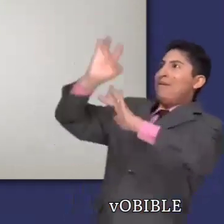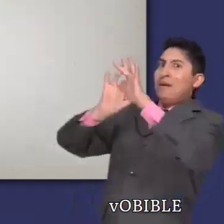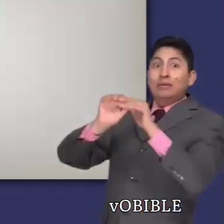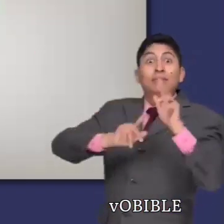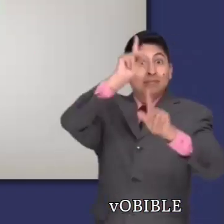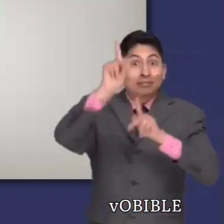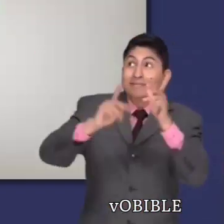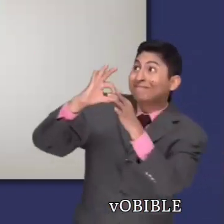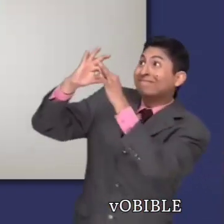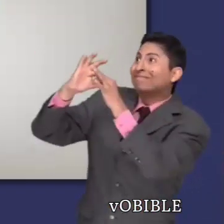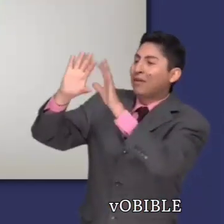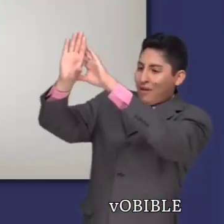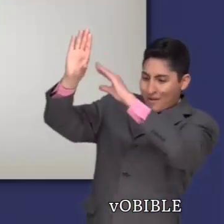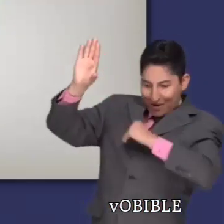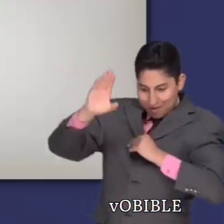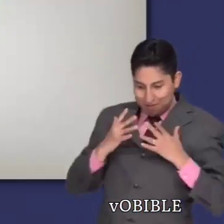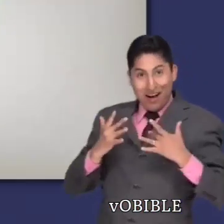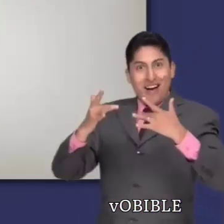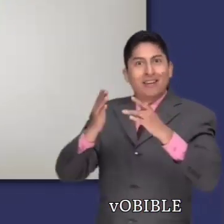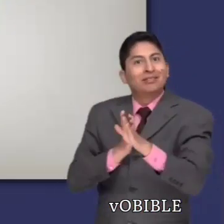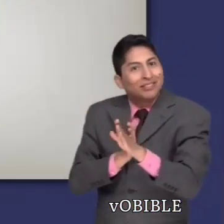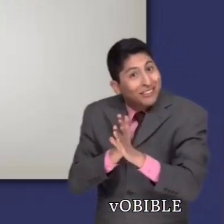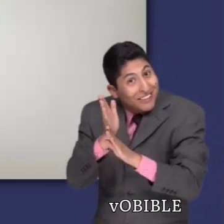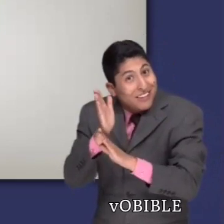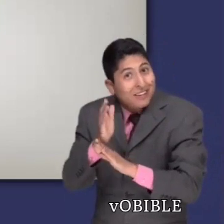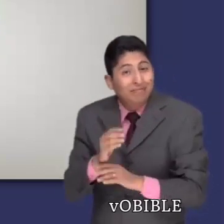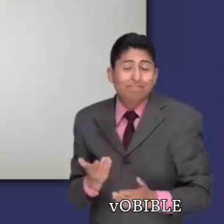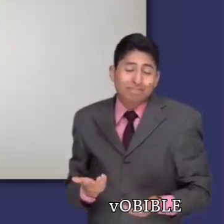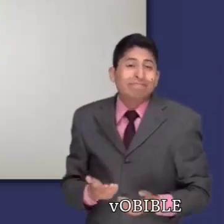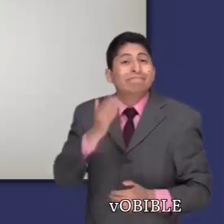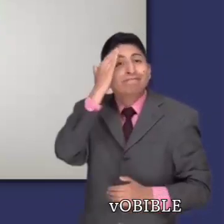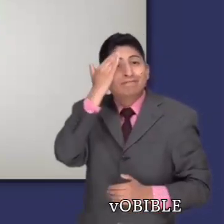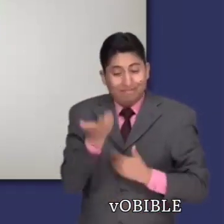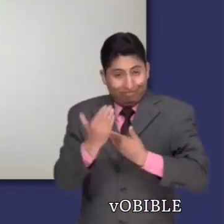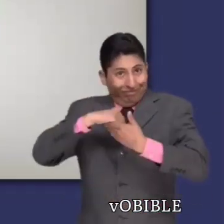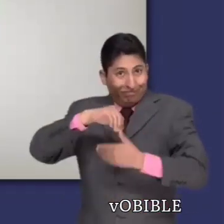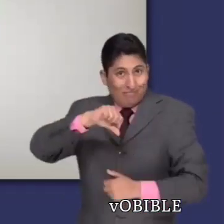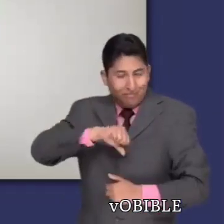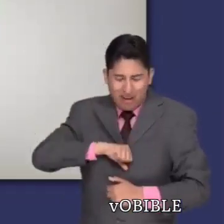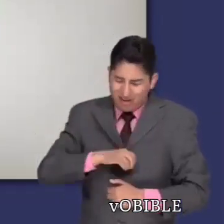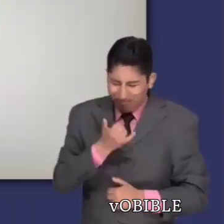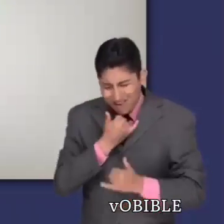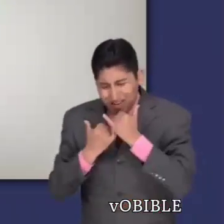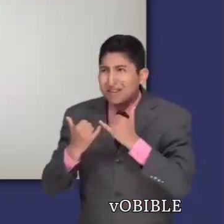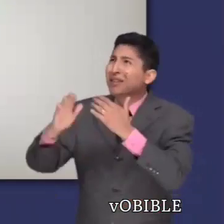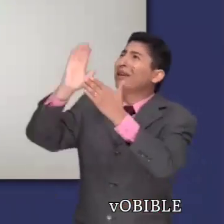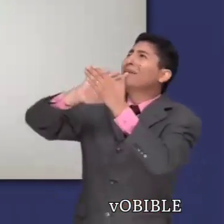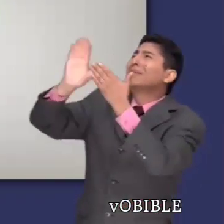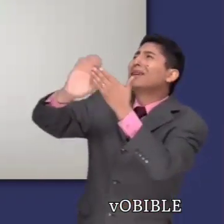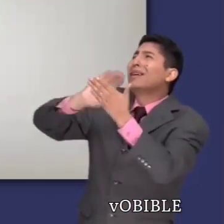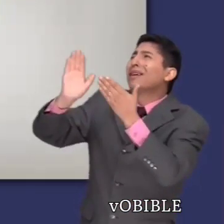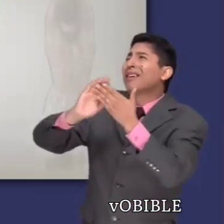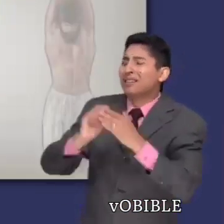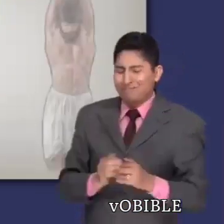los cristianos debemos andar en la luz. Para lograrlo, tenemos que reconocer que somos pecadores y que necesitamos